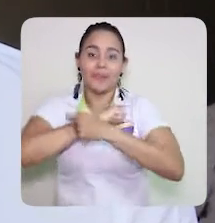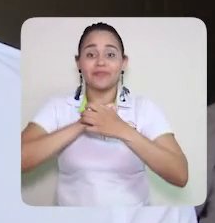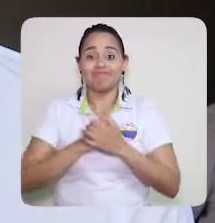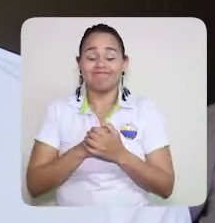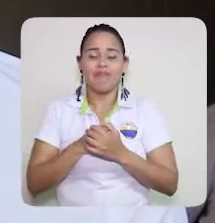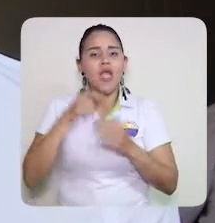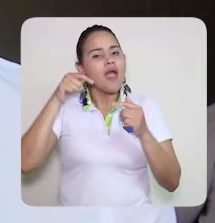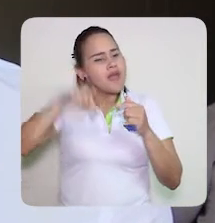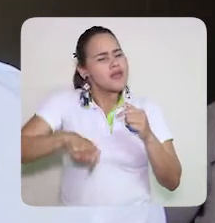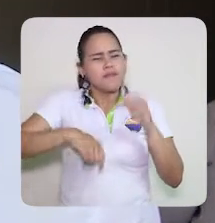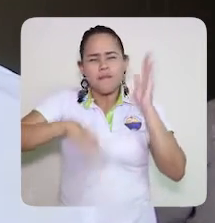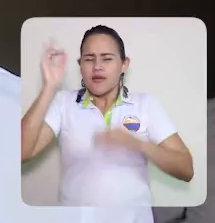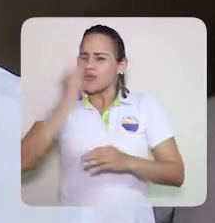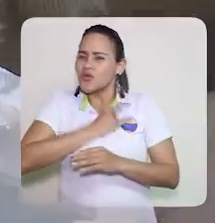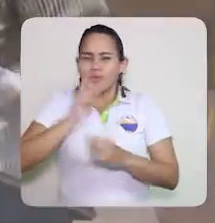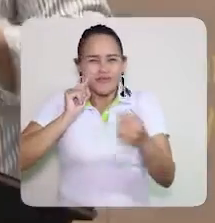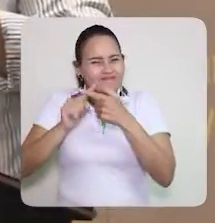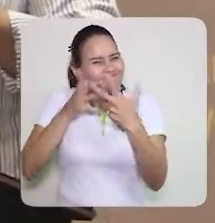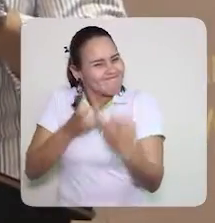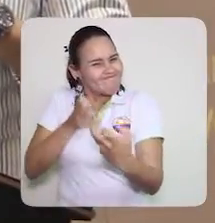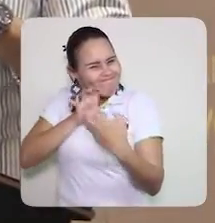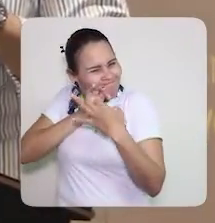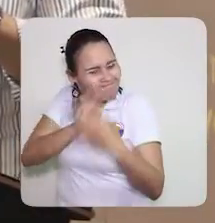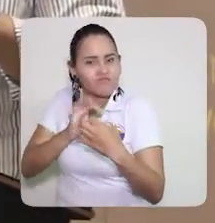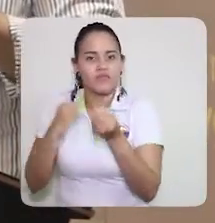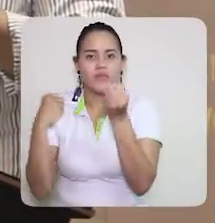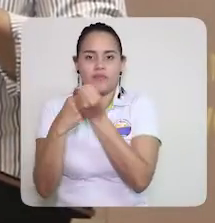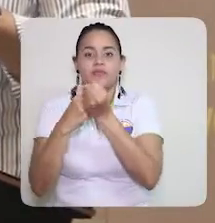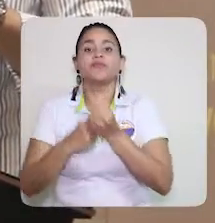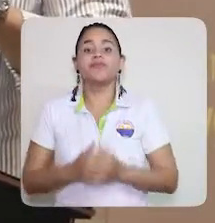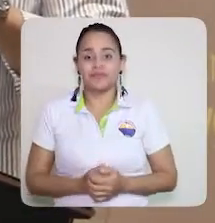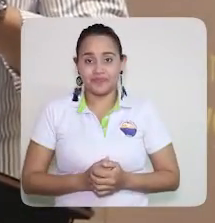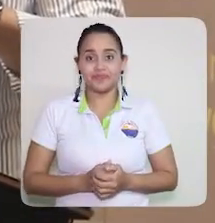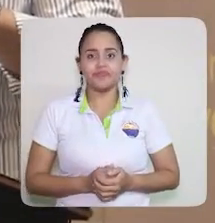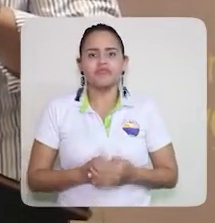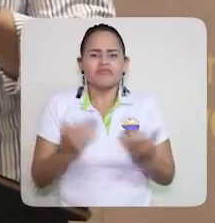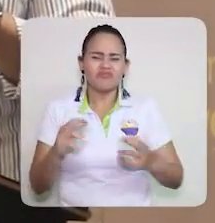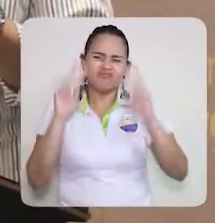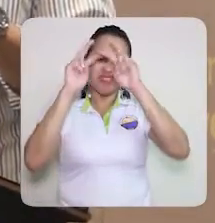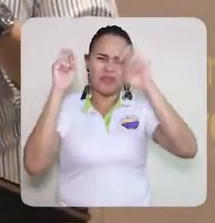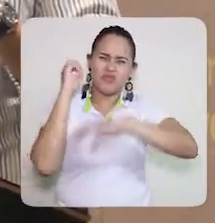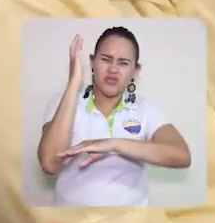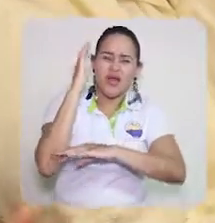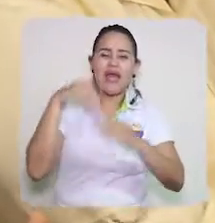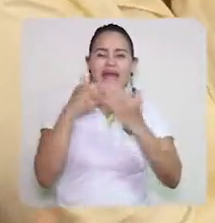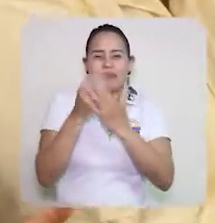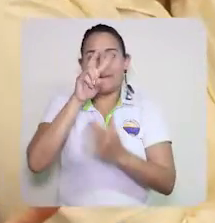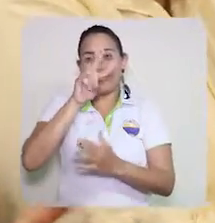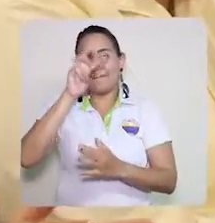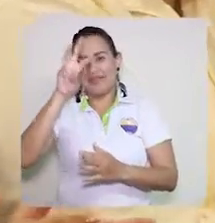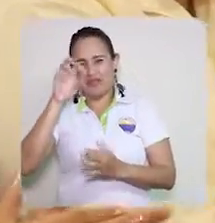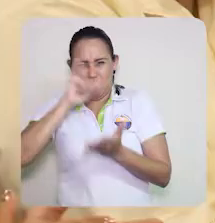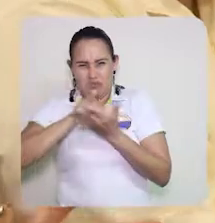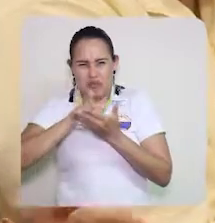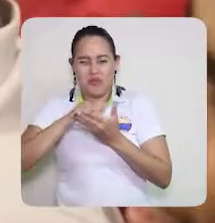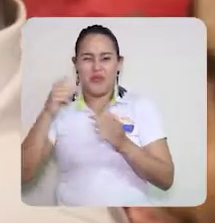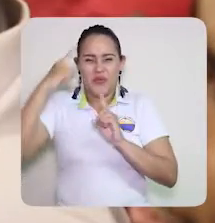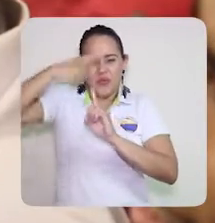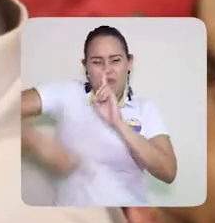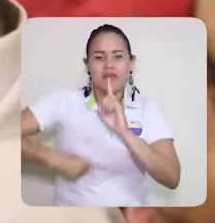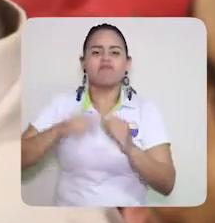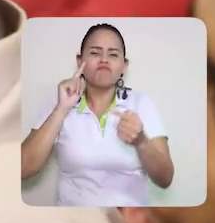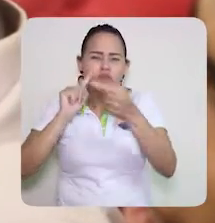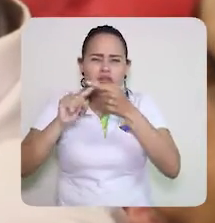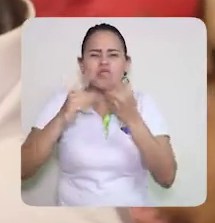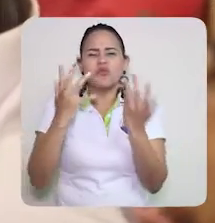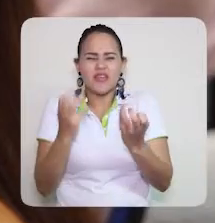hacer posible esta alianza. El evento, que se desarrollará hasta el 28 del presente mes en la Alma Mater, servirá asimismo para identificar